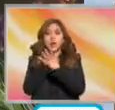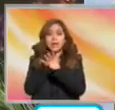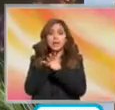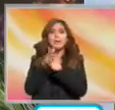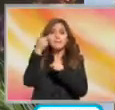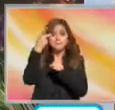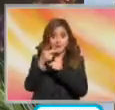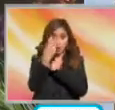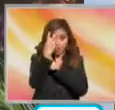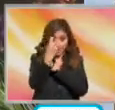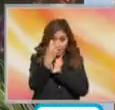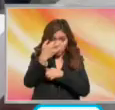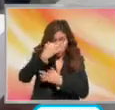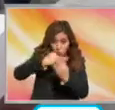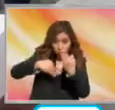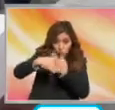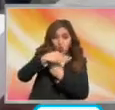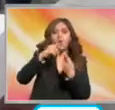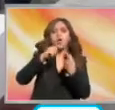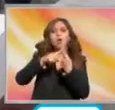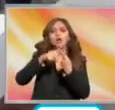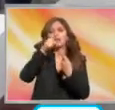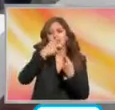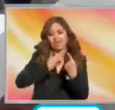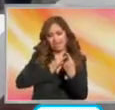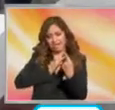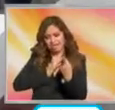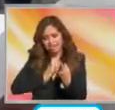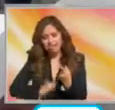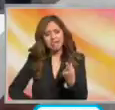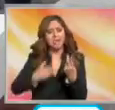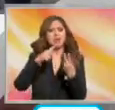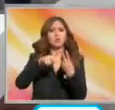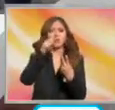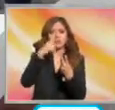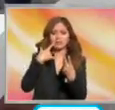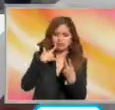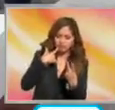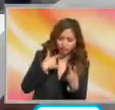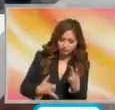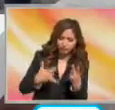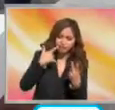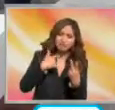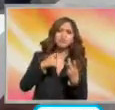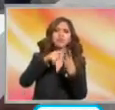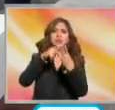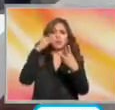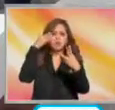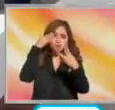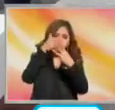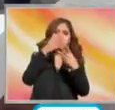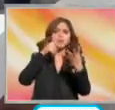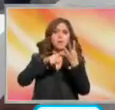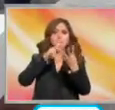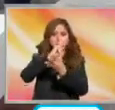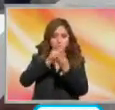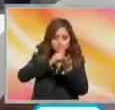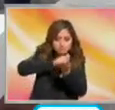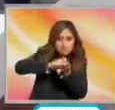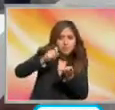del iceberg. ¿Sí? Frustraciones, dedicación, esfuerzo, su plan de